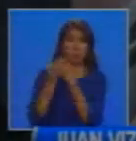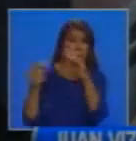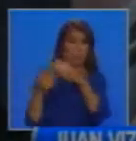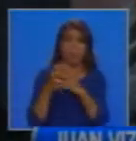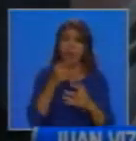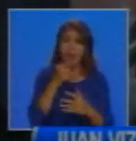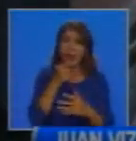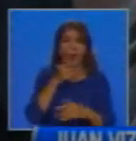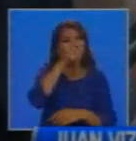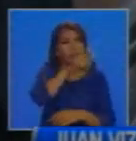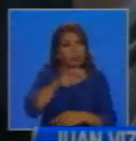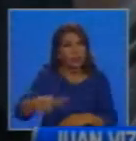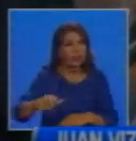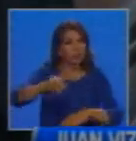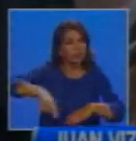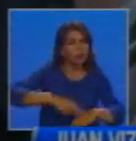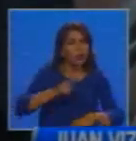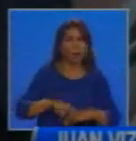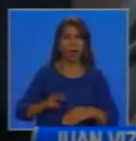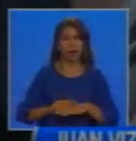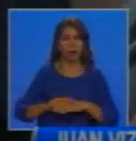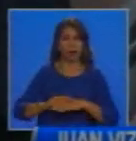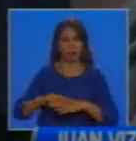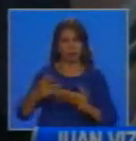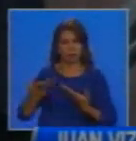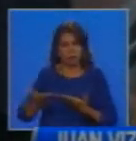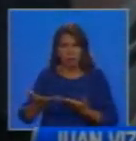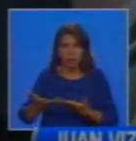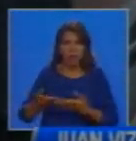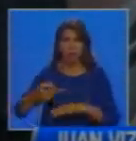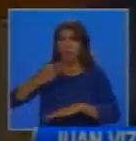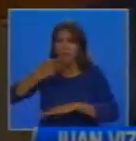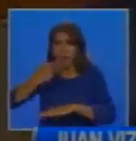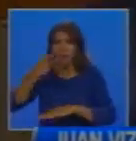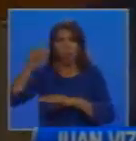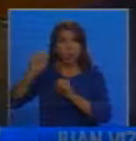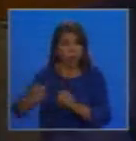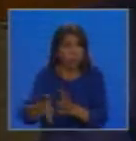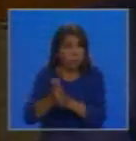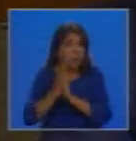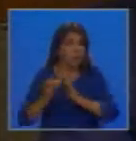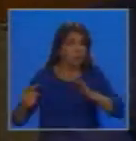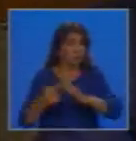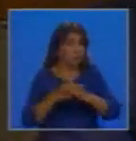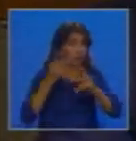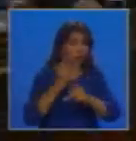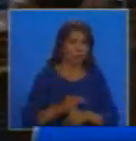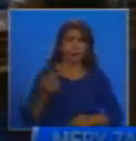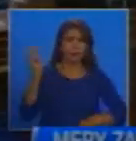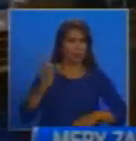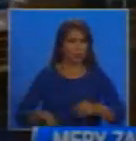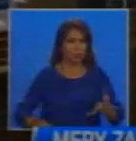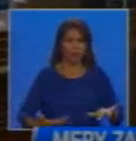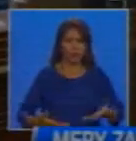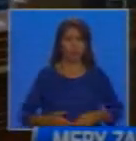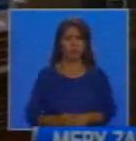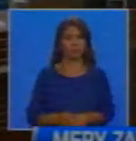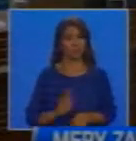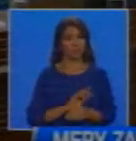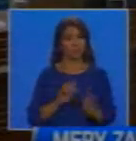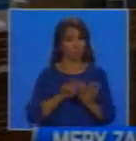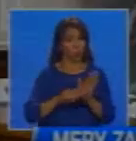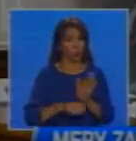los ciudadanos, pero de ninguna manera un ente público. La juez constitucional Ruth Zeni escuchó los argumentos de